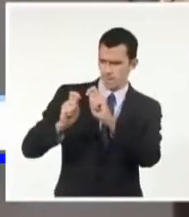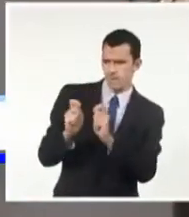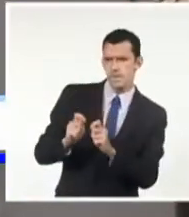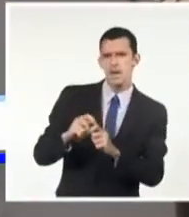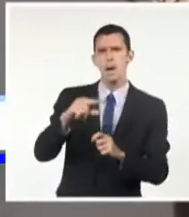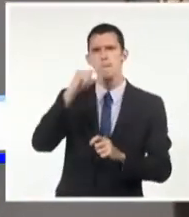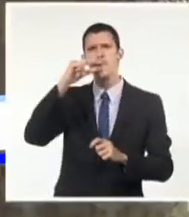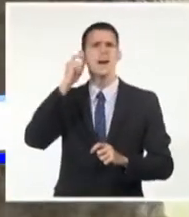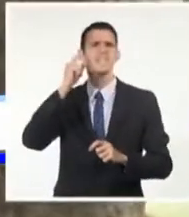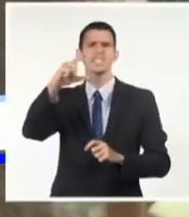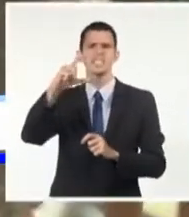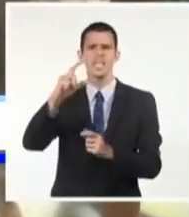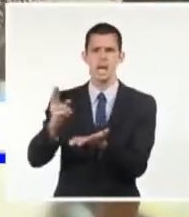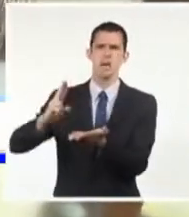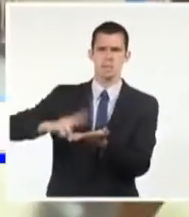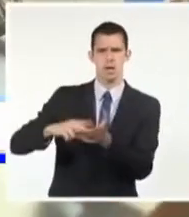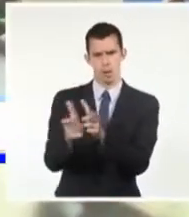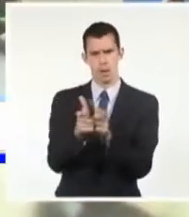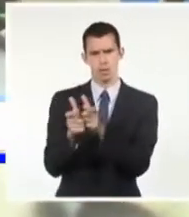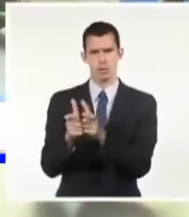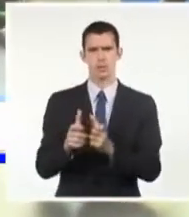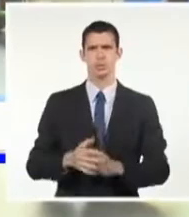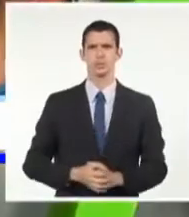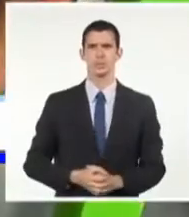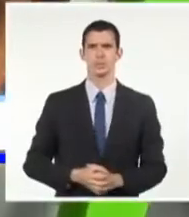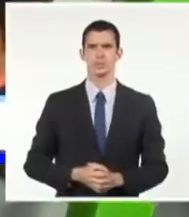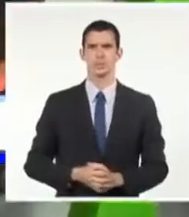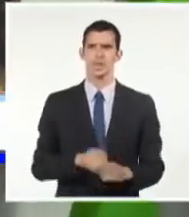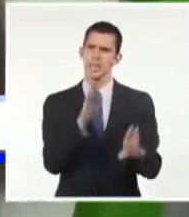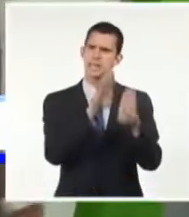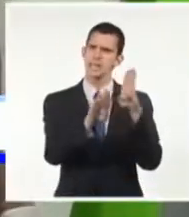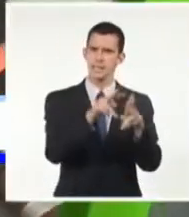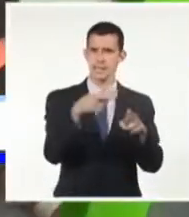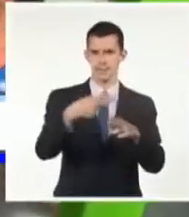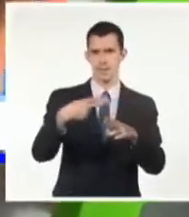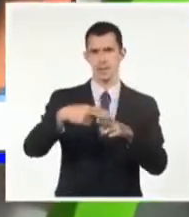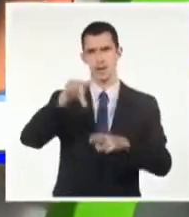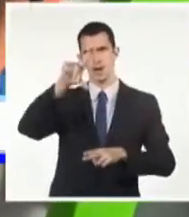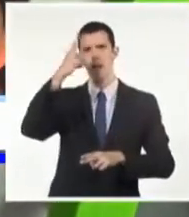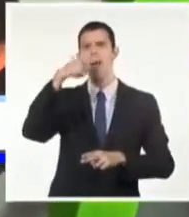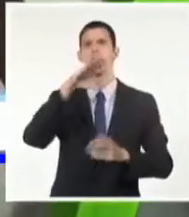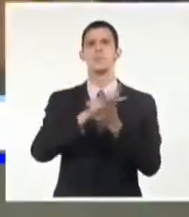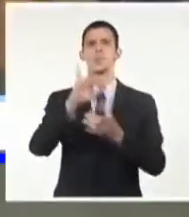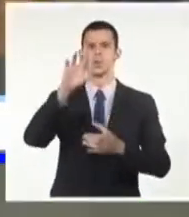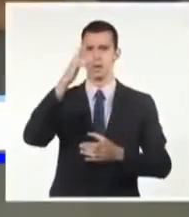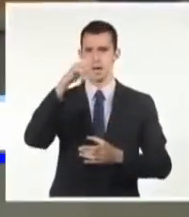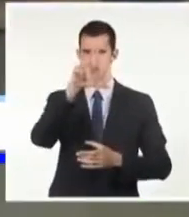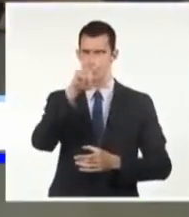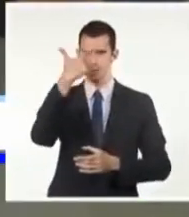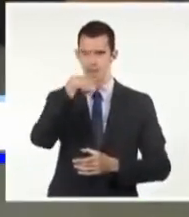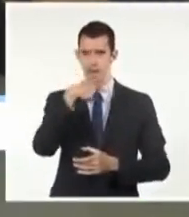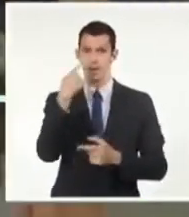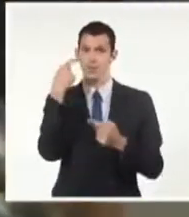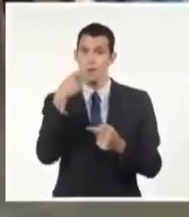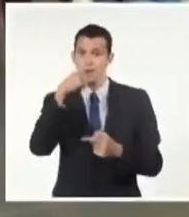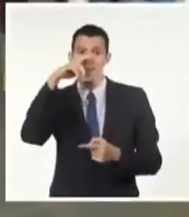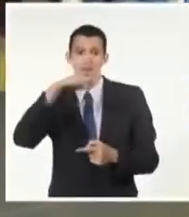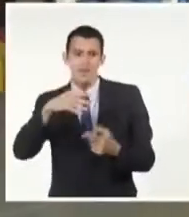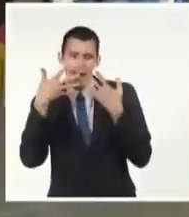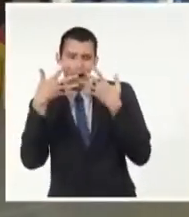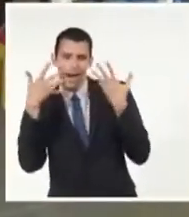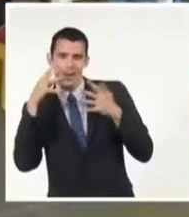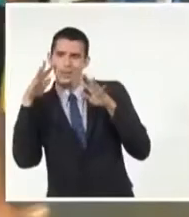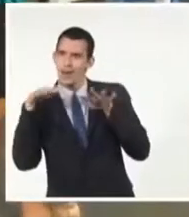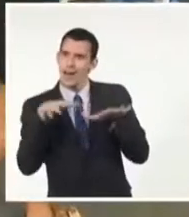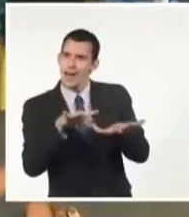La Muralla. Son las familias y con ellas los pequeños de casa los más alegres, pues desde este verano la